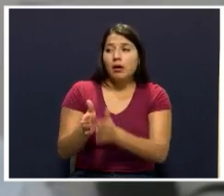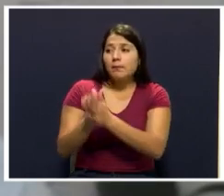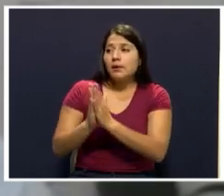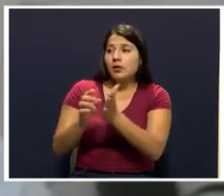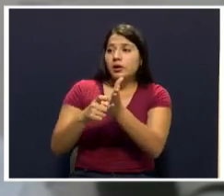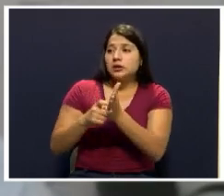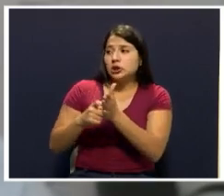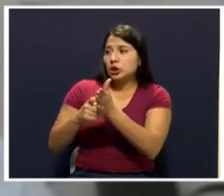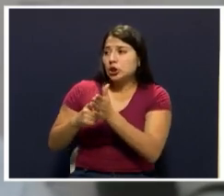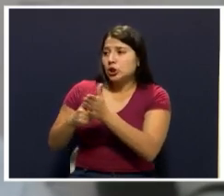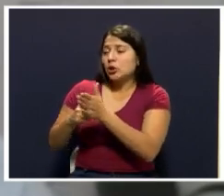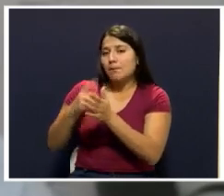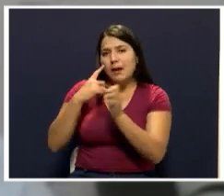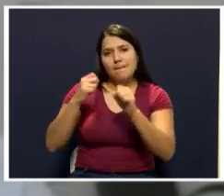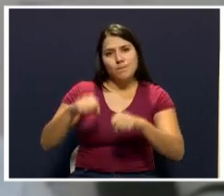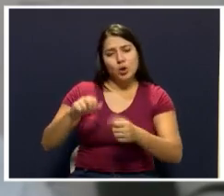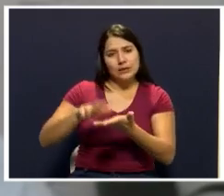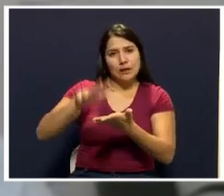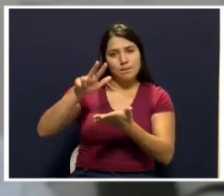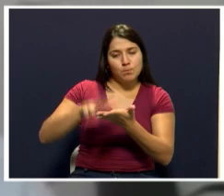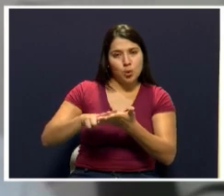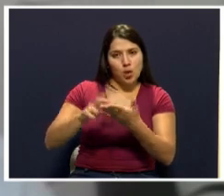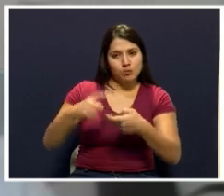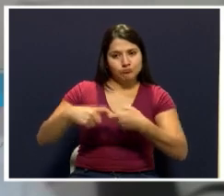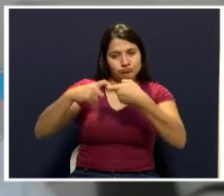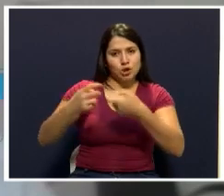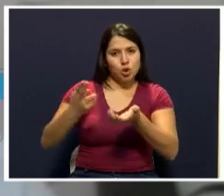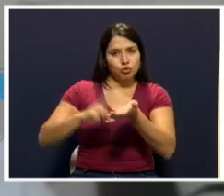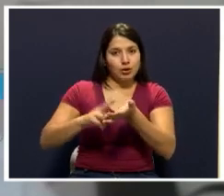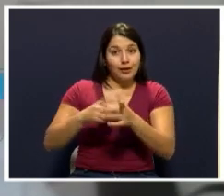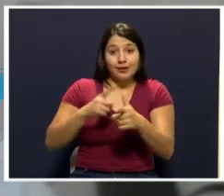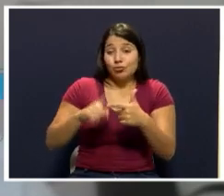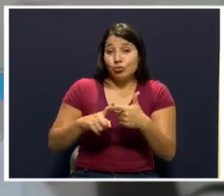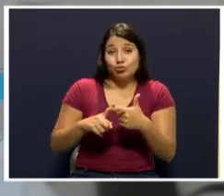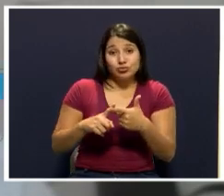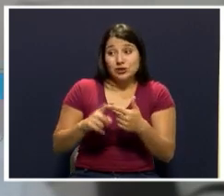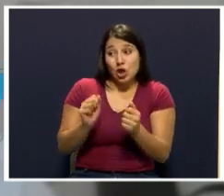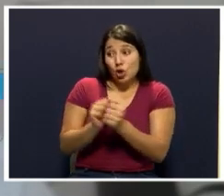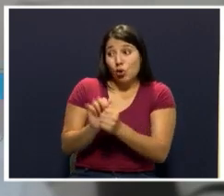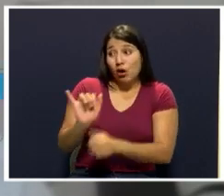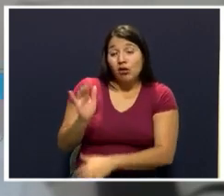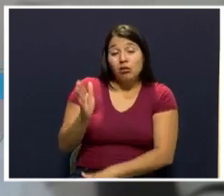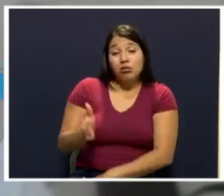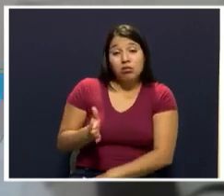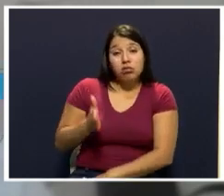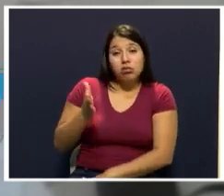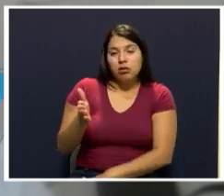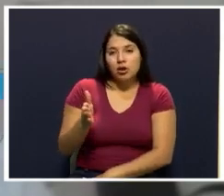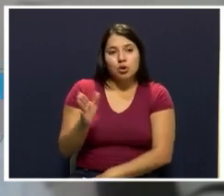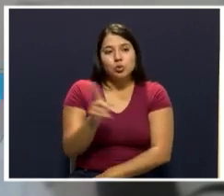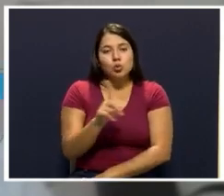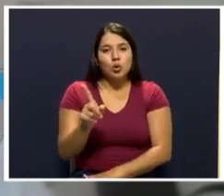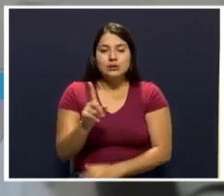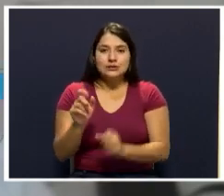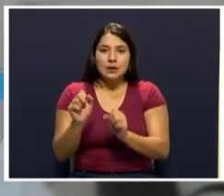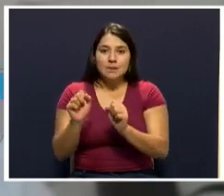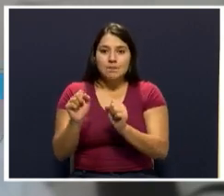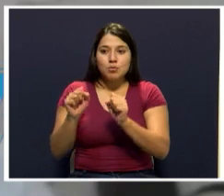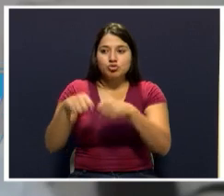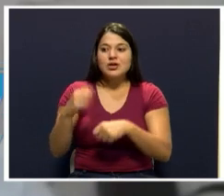requisitos para aprobar estas suspensiones, con lo cual no va a ser posible conformar la base de datos de la gente que se ha quedado